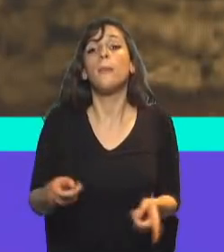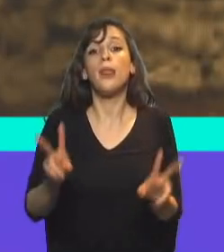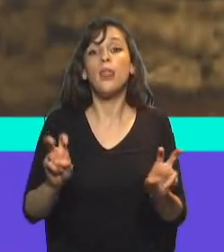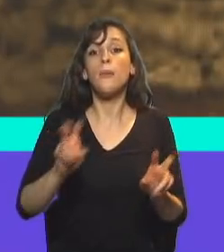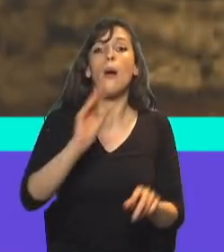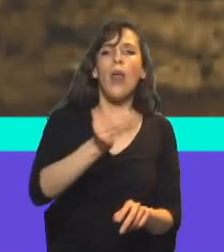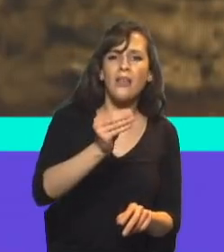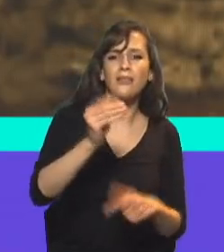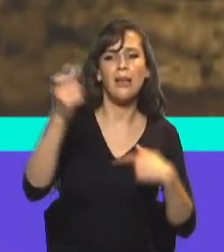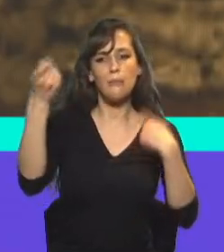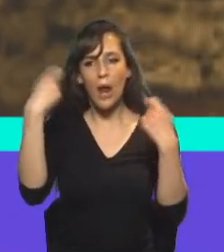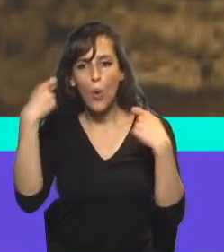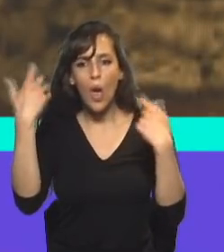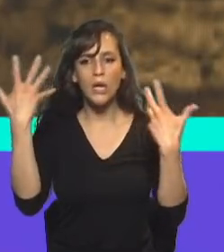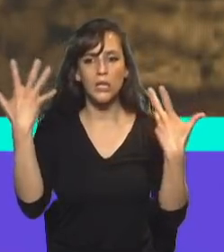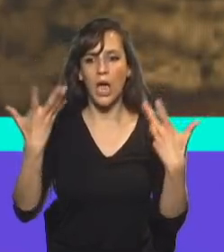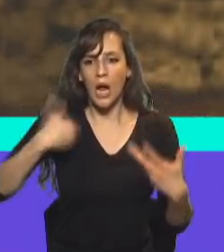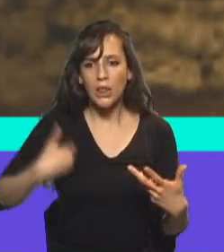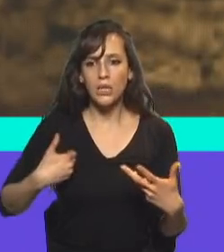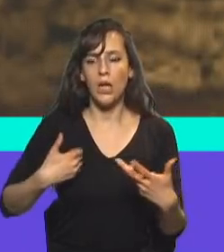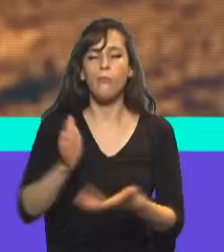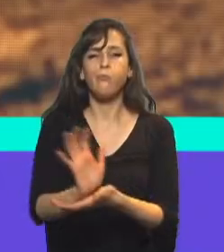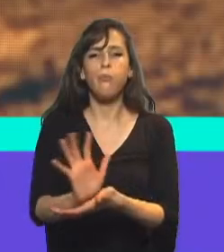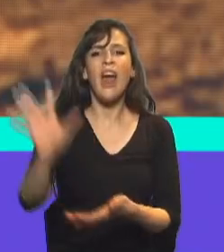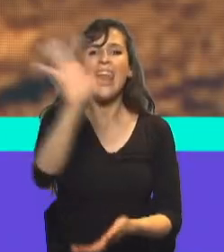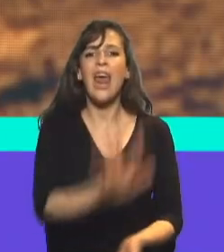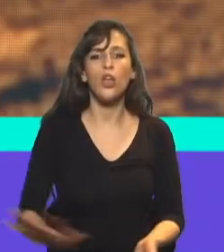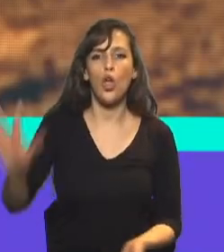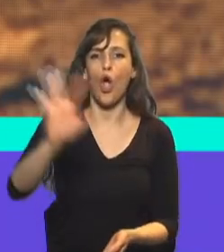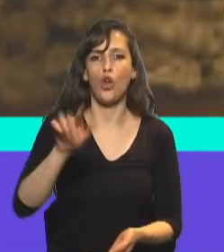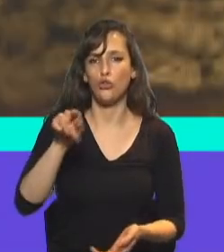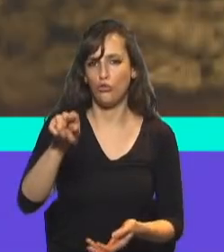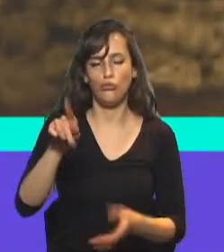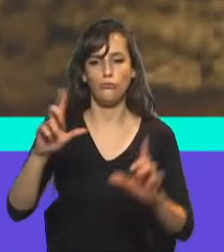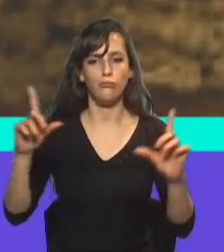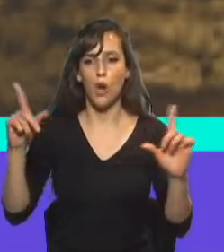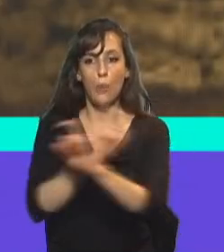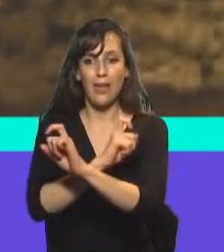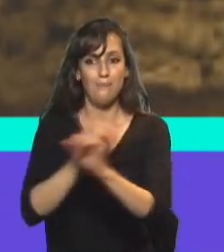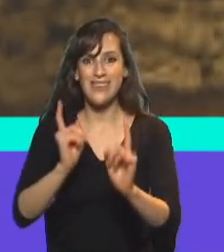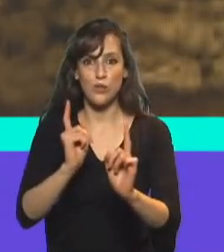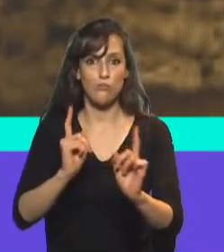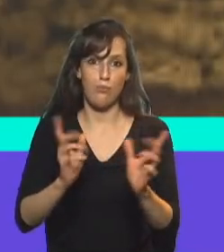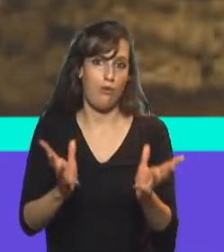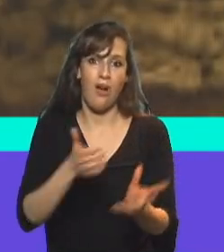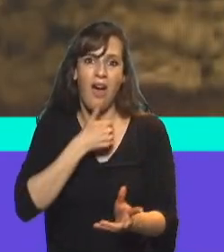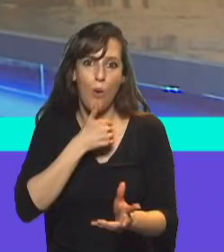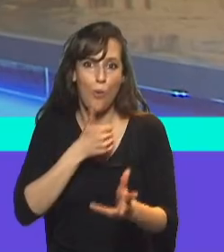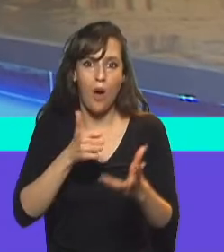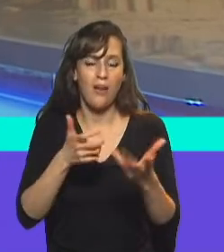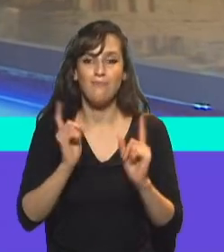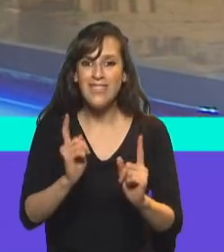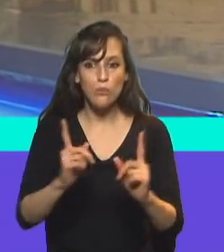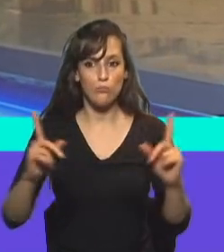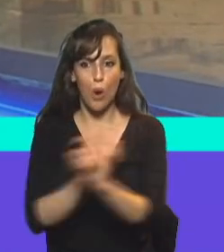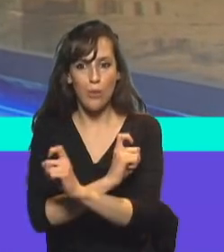llegan a Paraguay. Debemos pensarnos como una región, como una gran ecorregión, en donde todo se termina interrelacionando. Tenemos los mismos problemas,